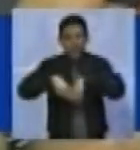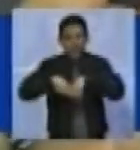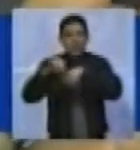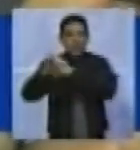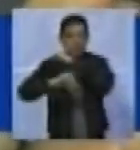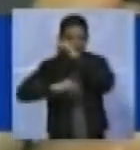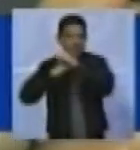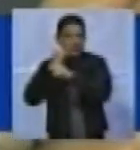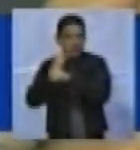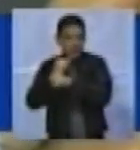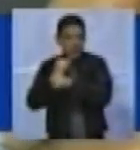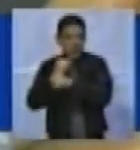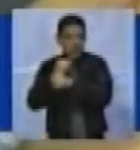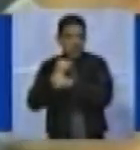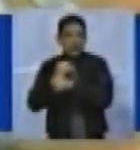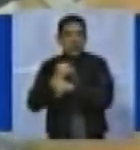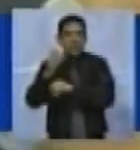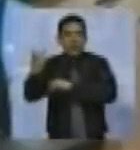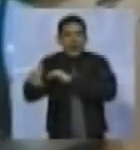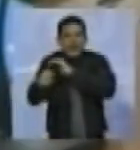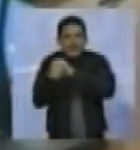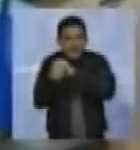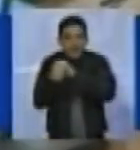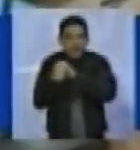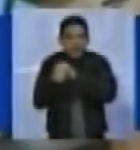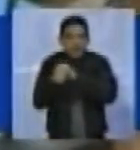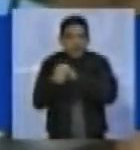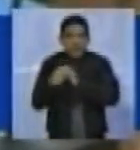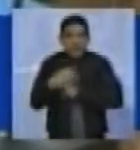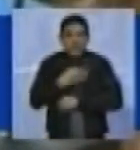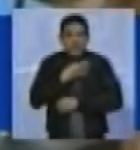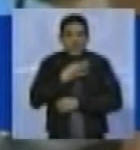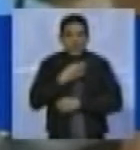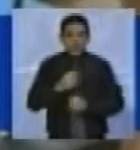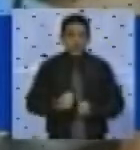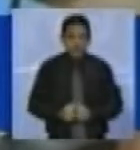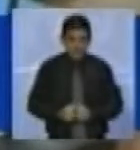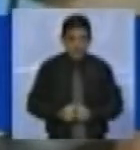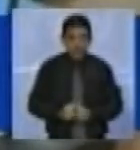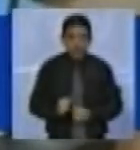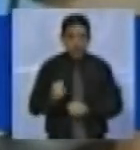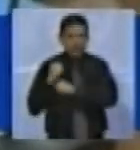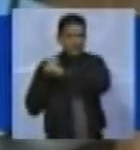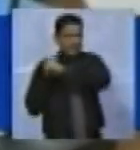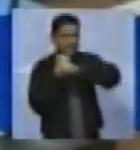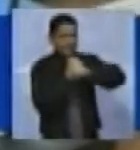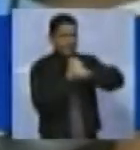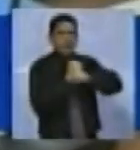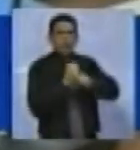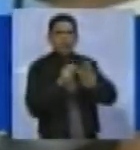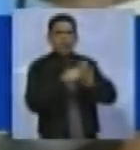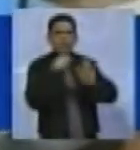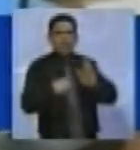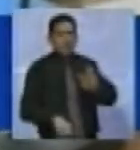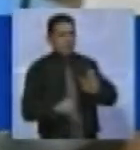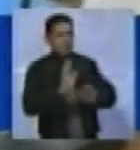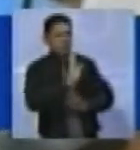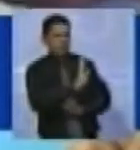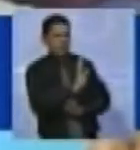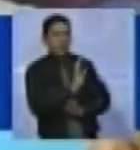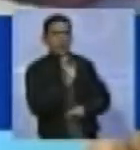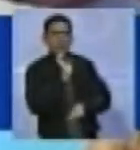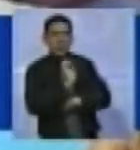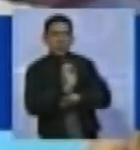internacionales que rigen el asilo diplomático. La defensa de Assange inmediatamente apeló la decisión de la jueza y sostuvo que sobre Ecuador